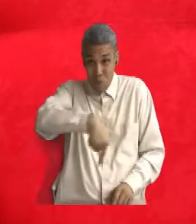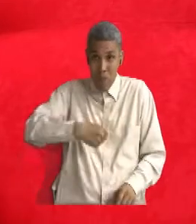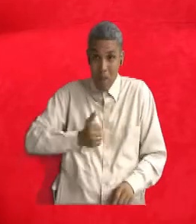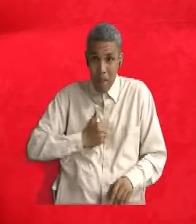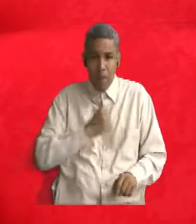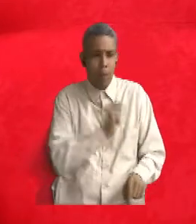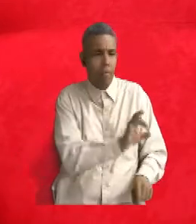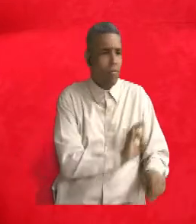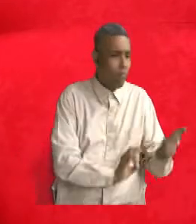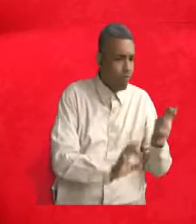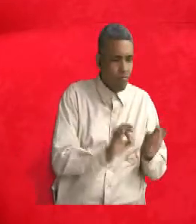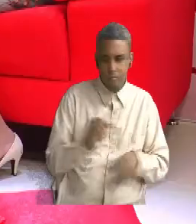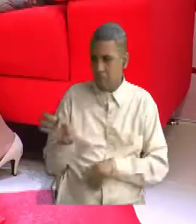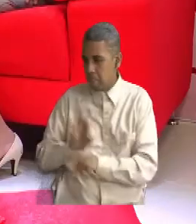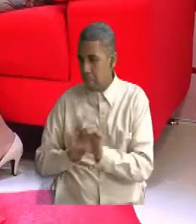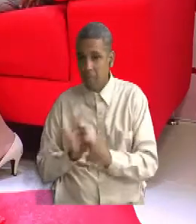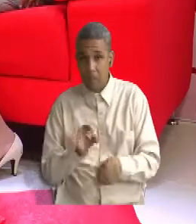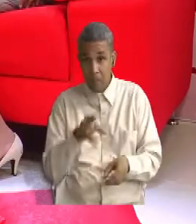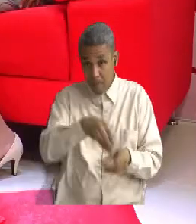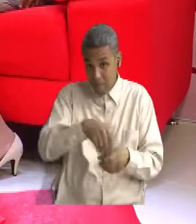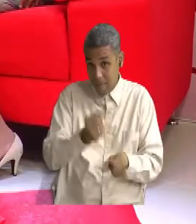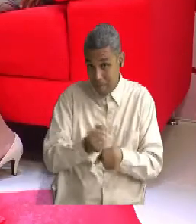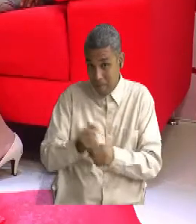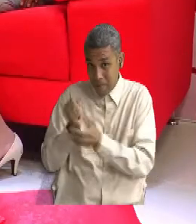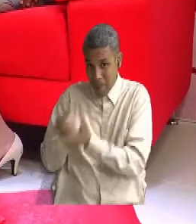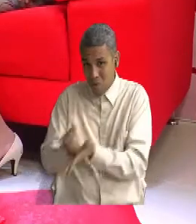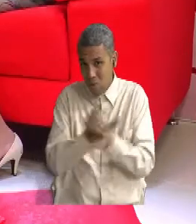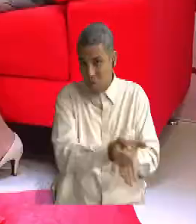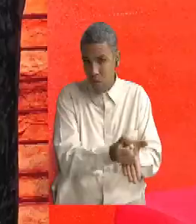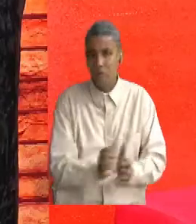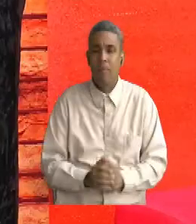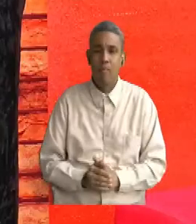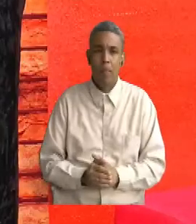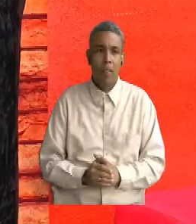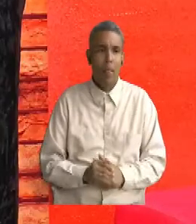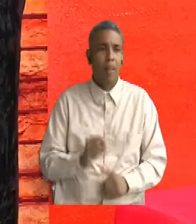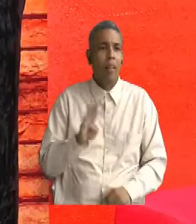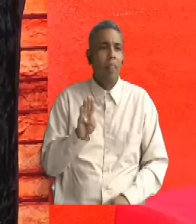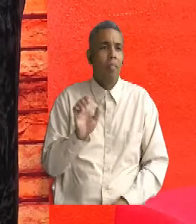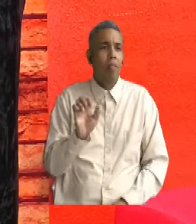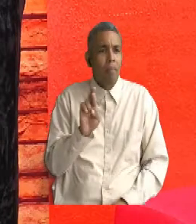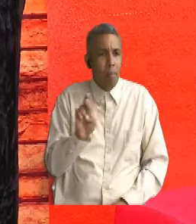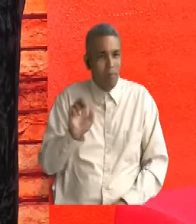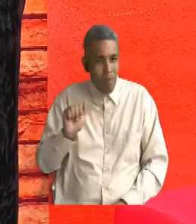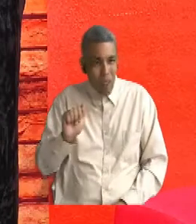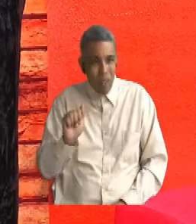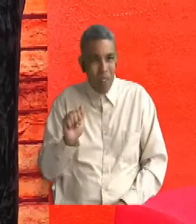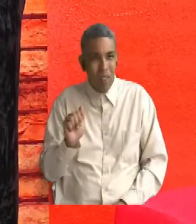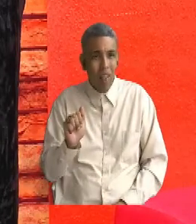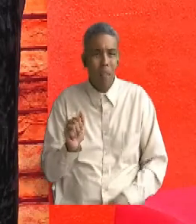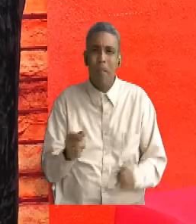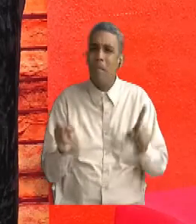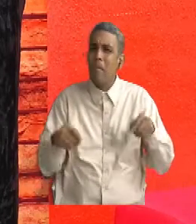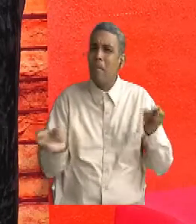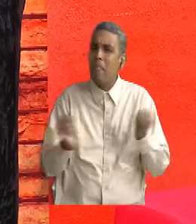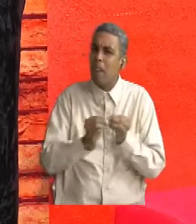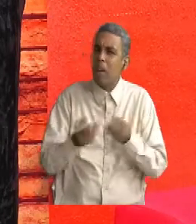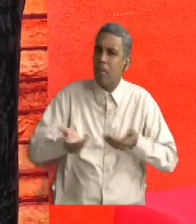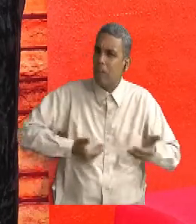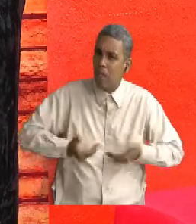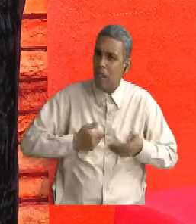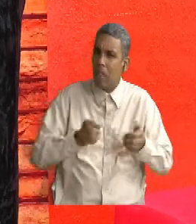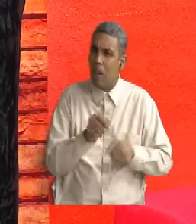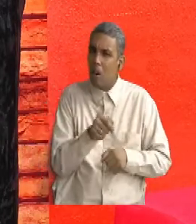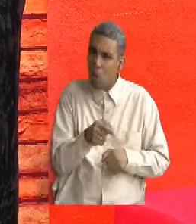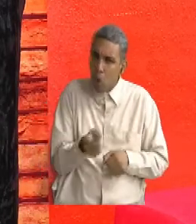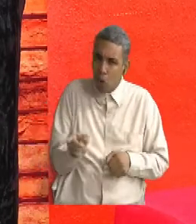de acá. Claro que sí. Además de la Barra Fitness, que por supuesto vamos a estar participando, ¿qué otras tiendas van a estar participando